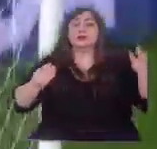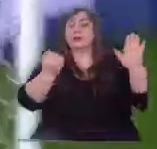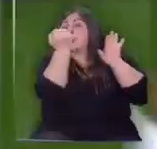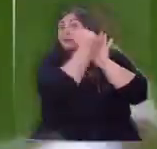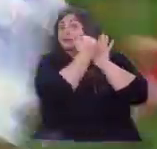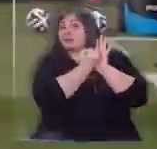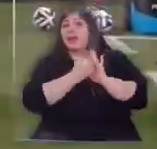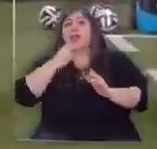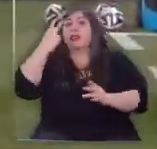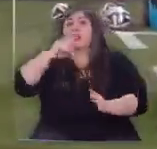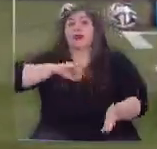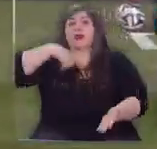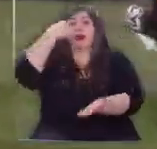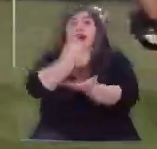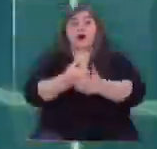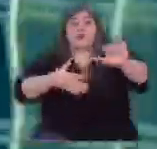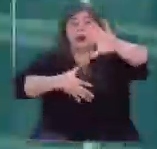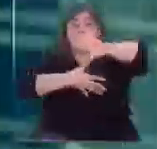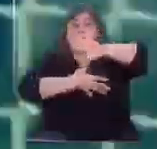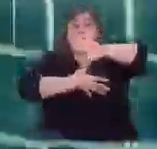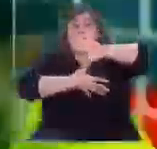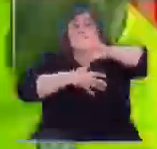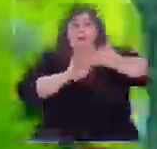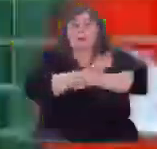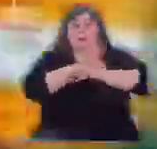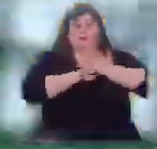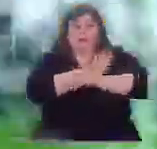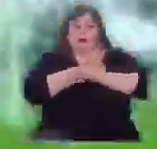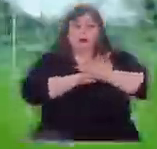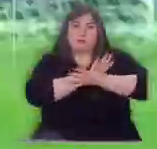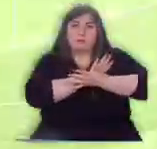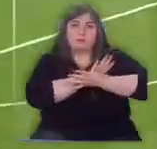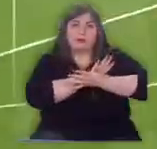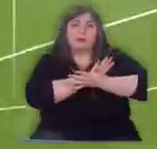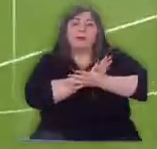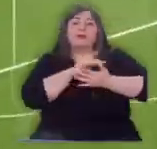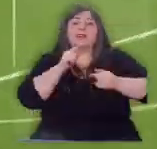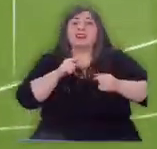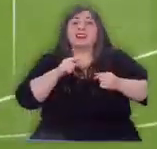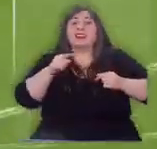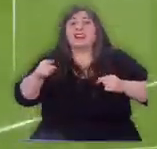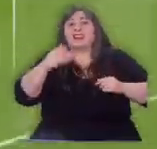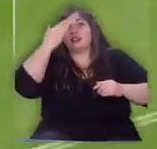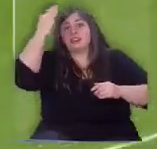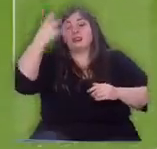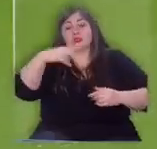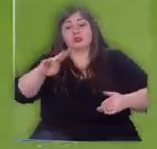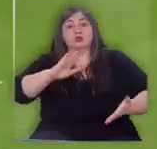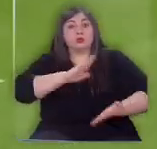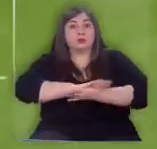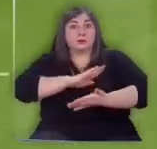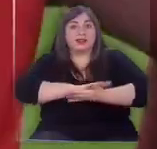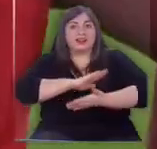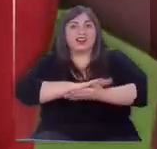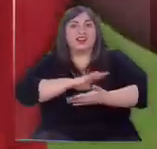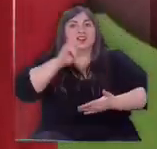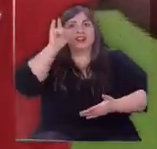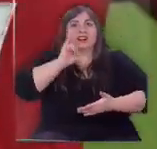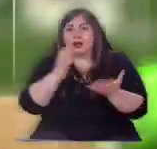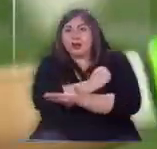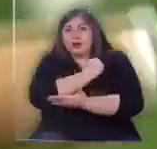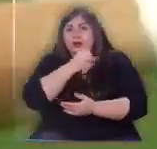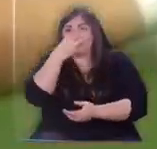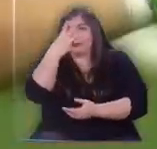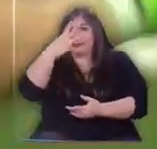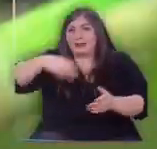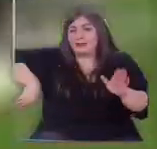Copas Américas, por ejemplo, donde fue uno de los puntos más altos. Pero en el día de su cumpleaños recordó la eliminación a Portugal de Cristiano Ronaldo,